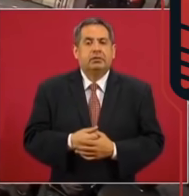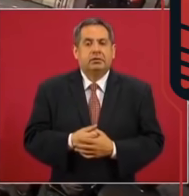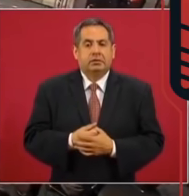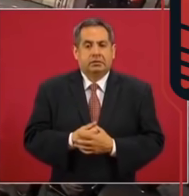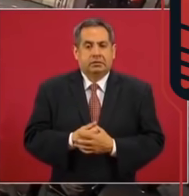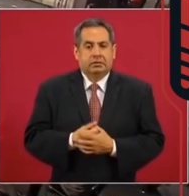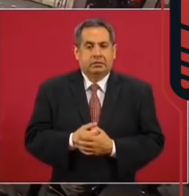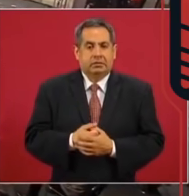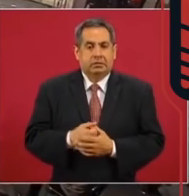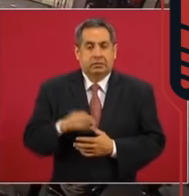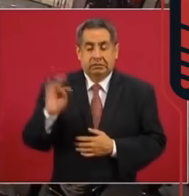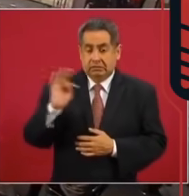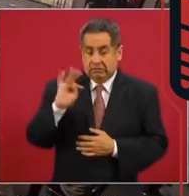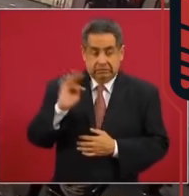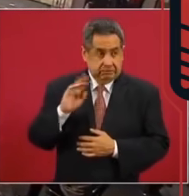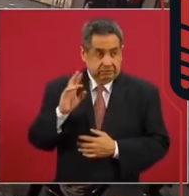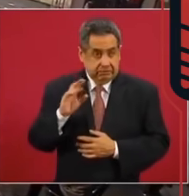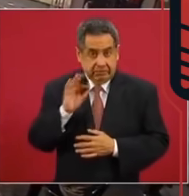Si no es así,